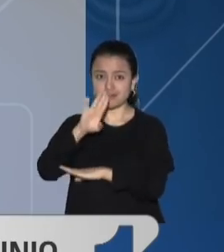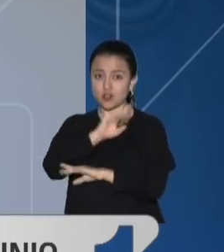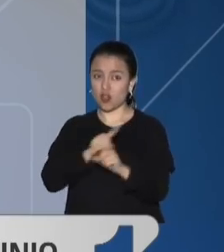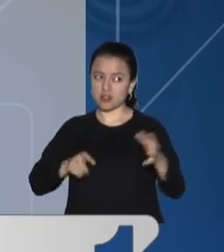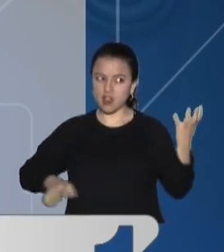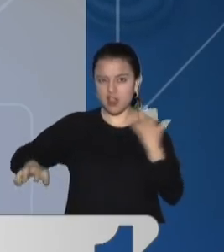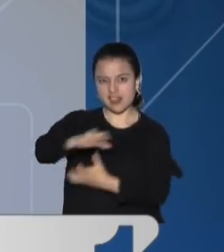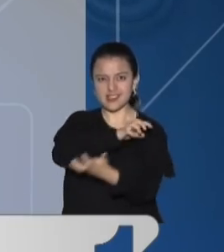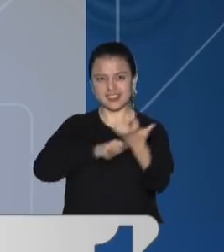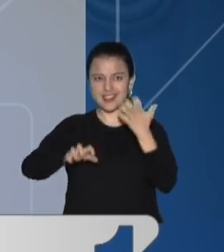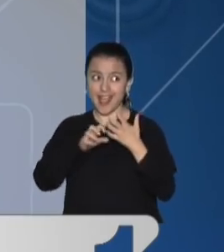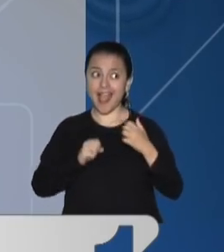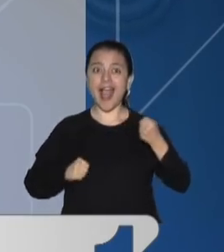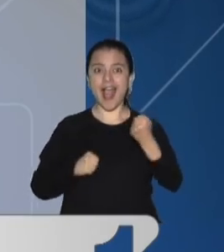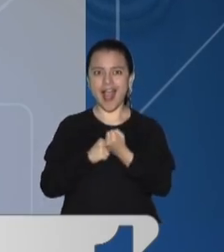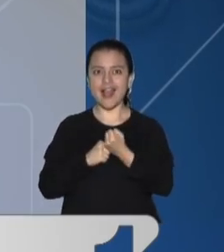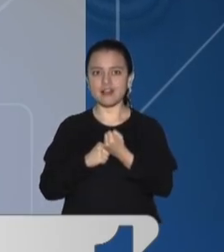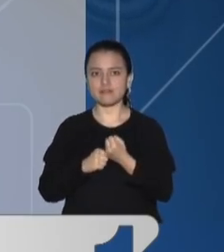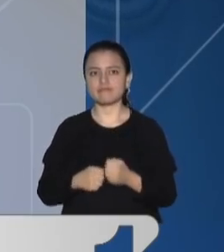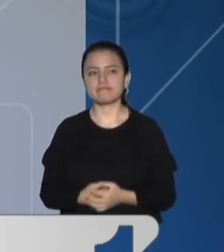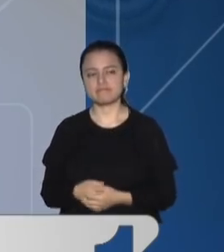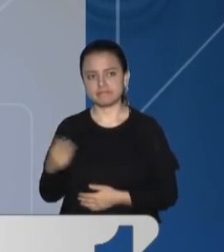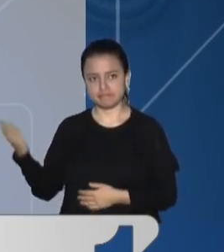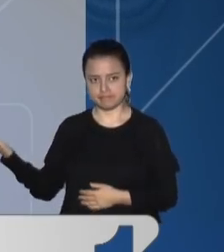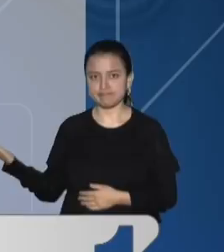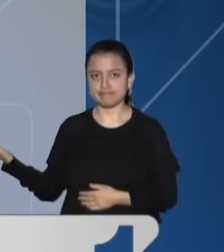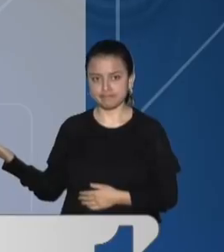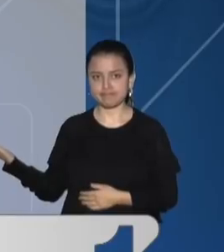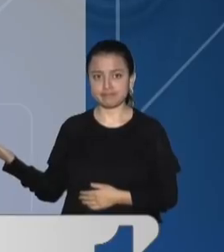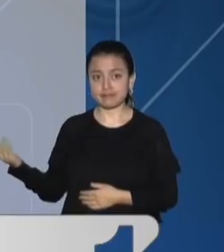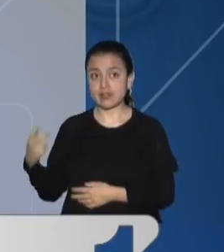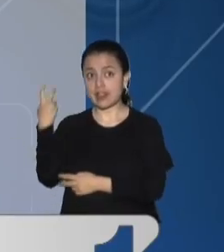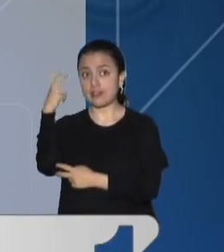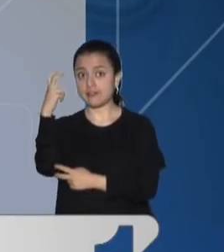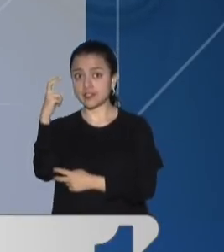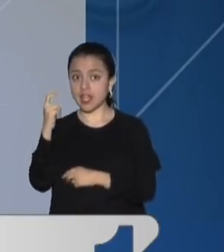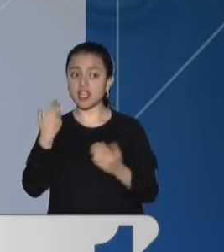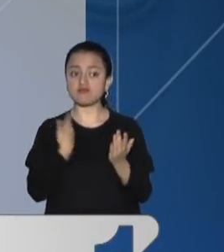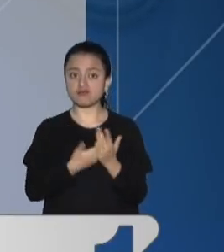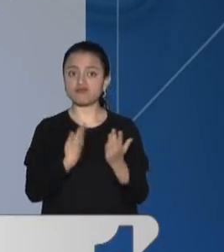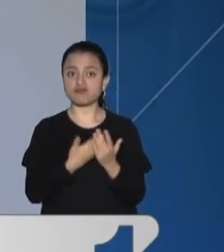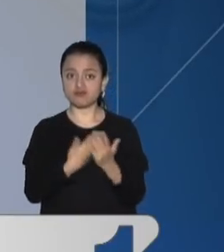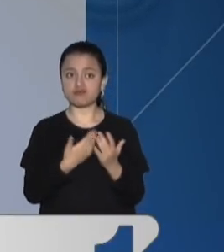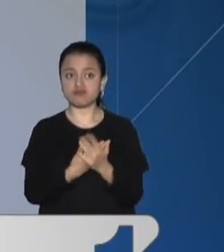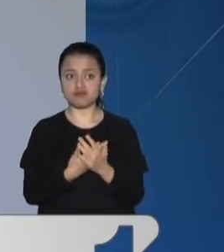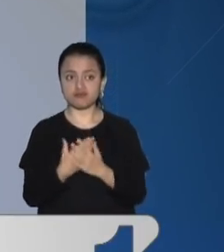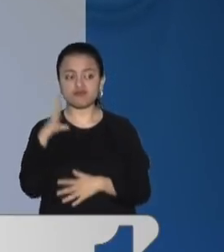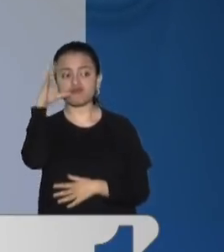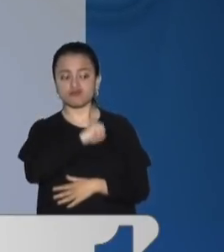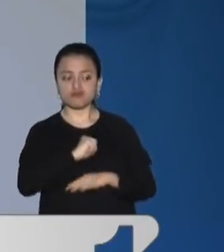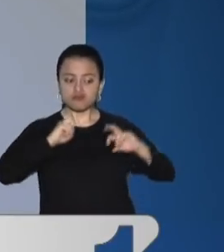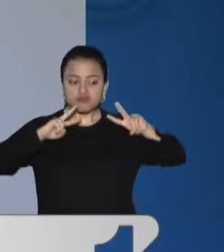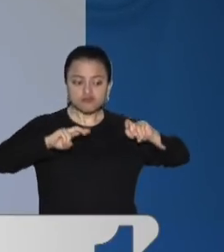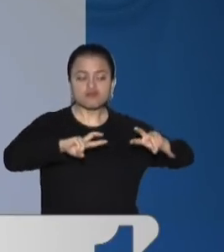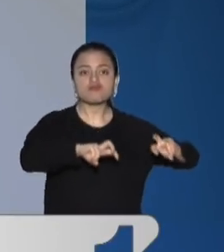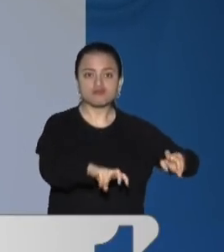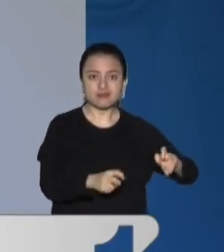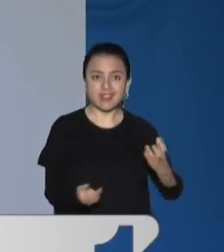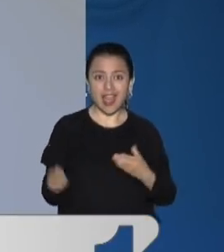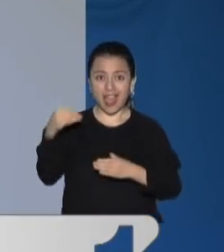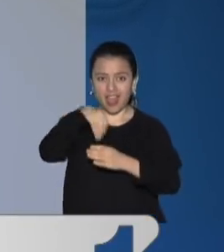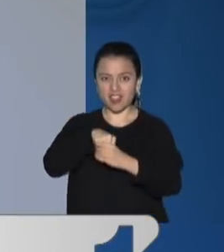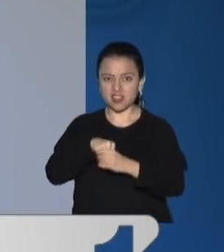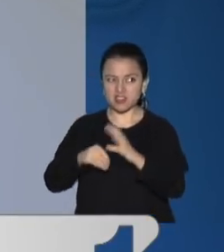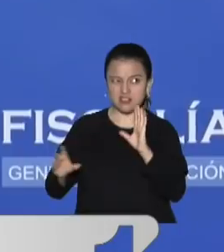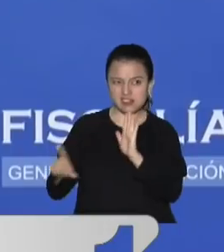con el proceso de extinción de dominio sobre dos vehículos que, según dice la entidad, fueron empleados para cometer delitos durante el paro nacional en